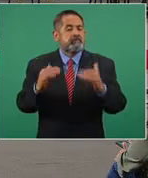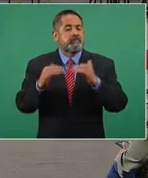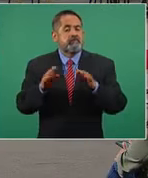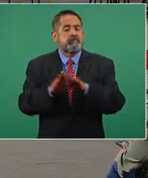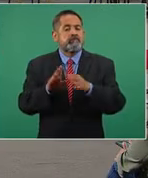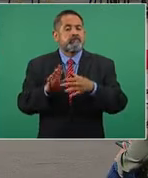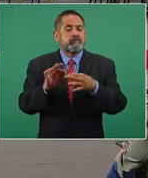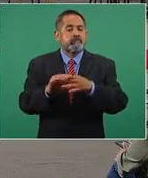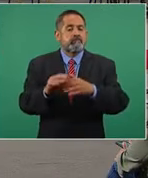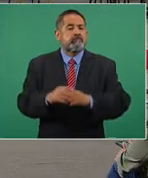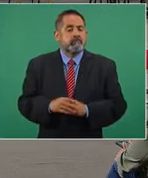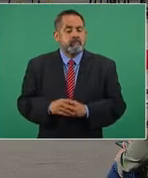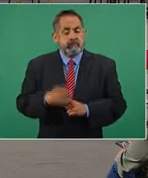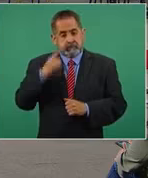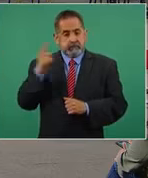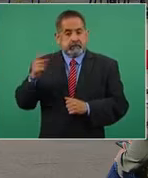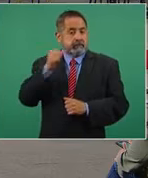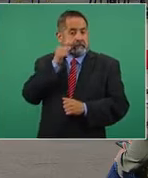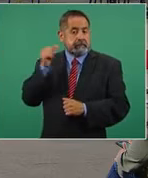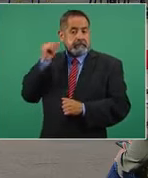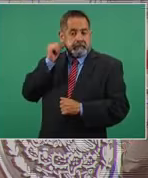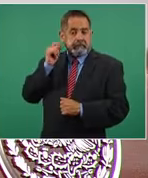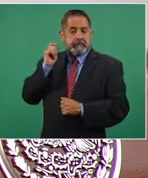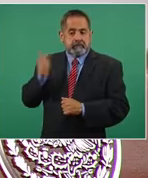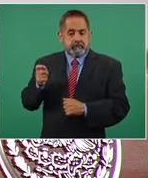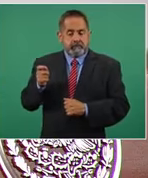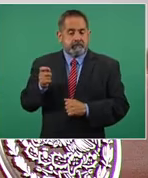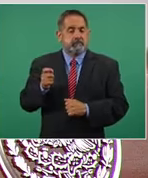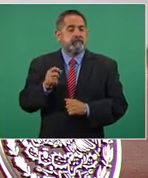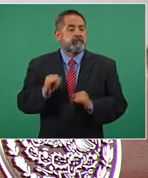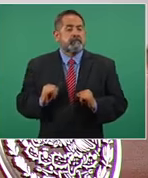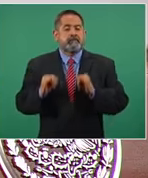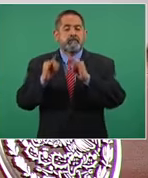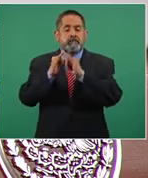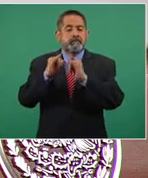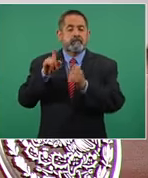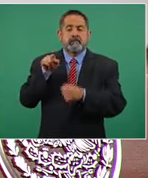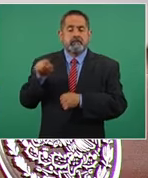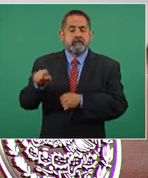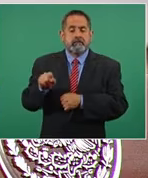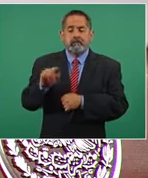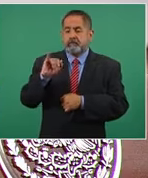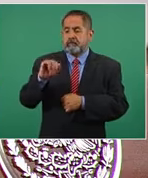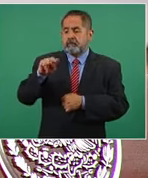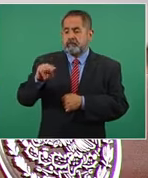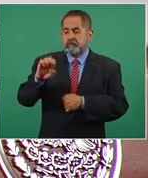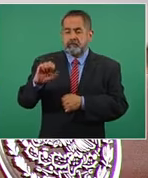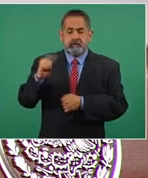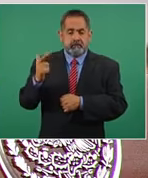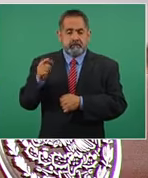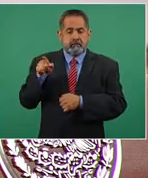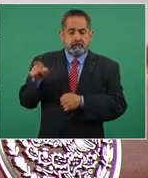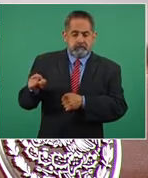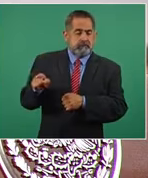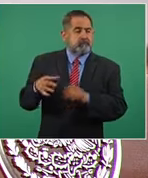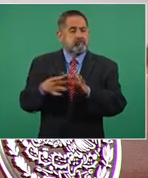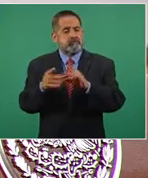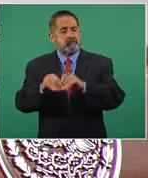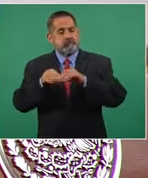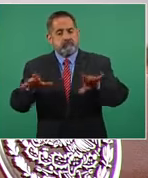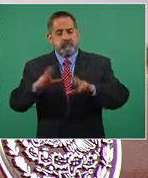Aquí decirles que el día de ayer el Instituto Nacional de Estadística y Geografía, el INEGI, dio a conocer